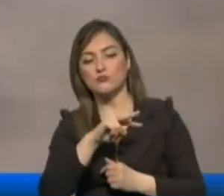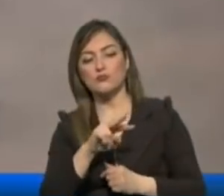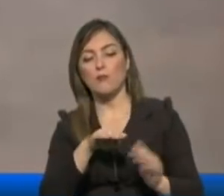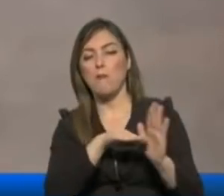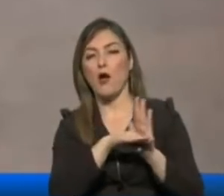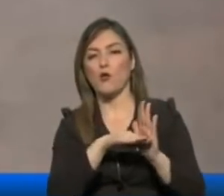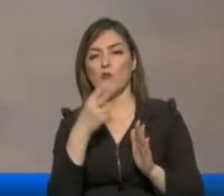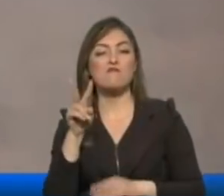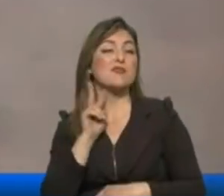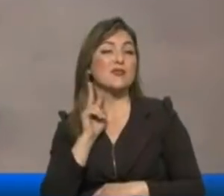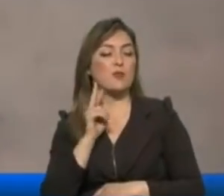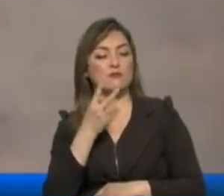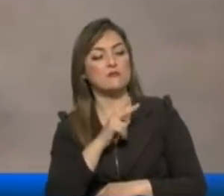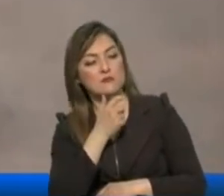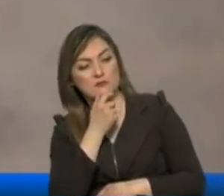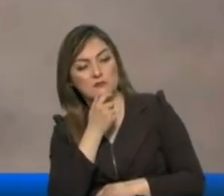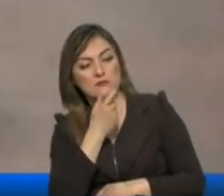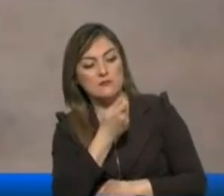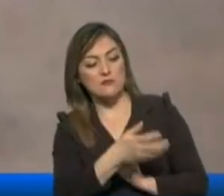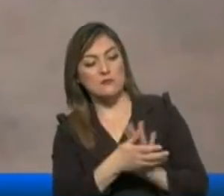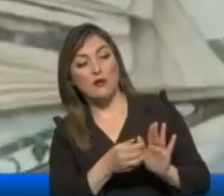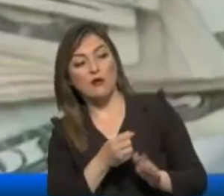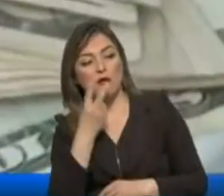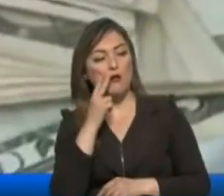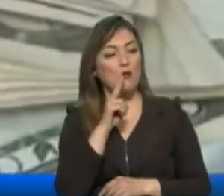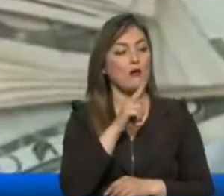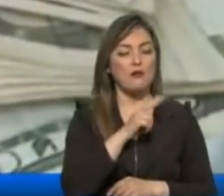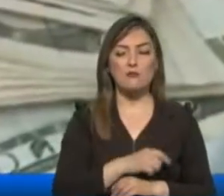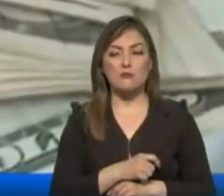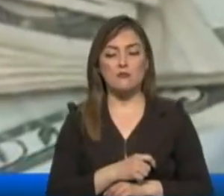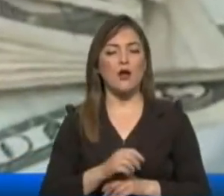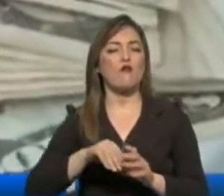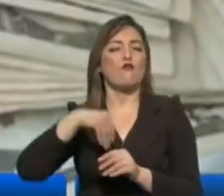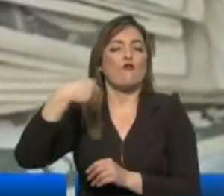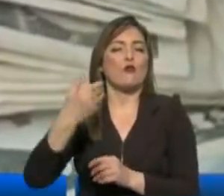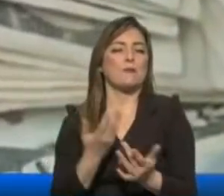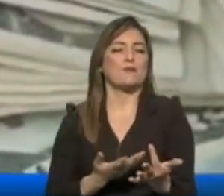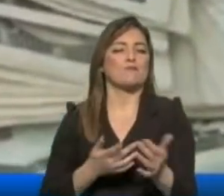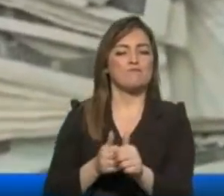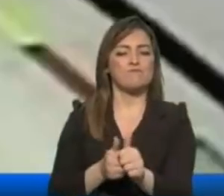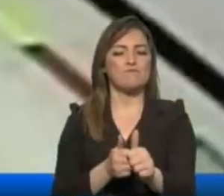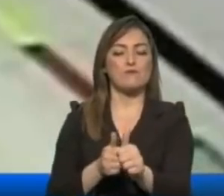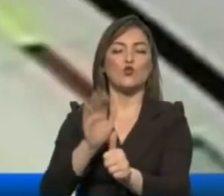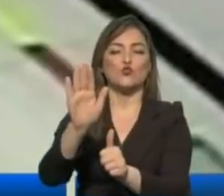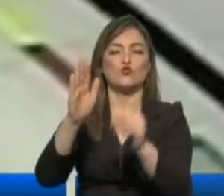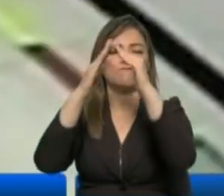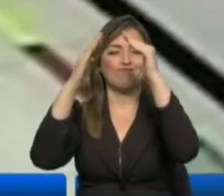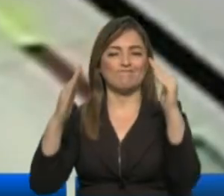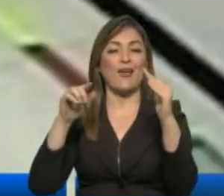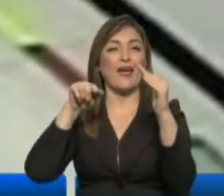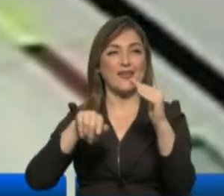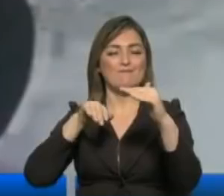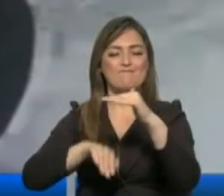las entidades financieras en donde retiraban dinero, otros malhechores esperaban en los exteriores para seguirlas hasta sus domicilios y